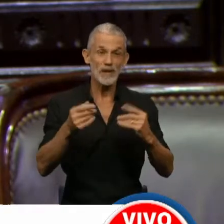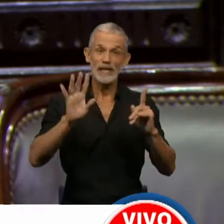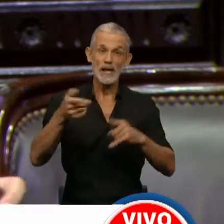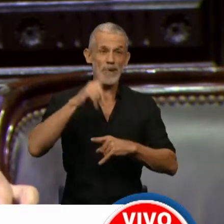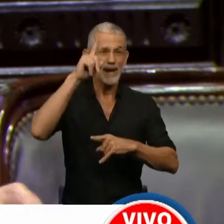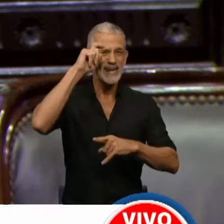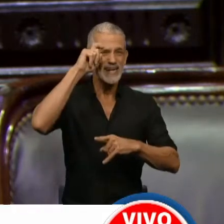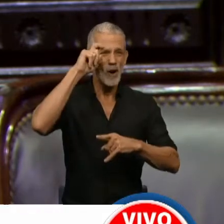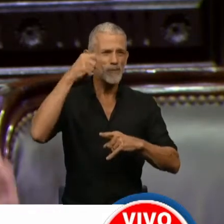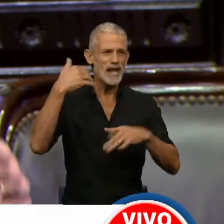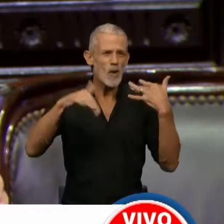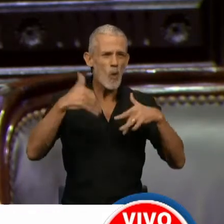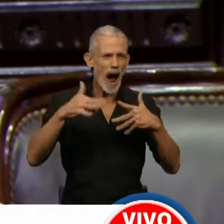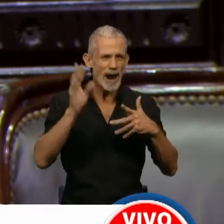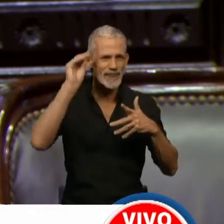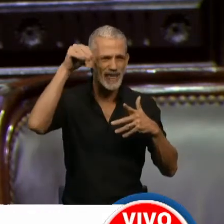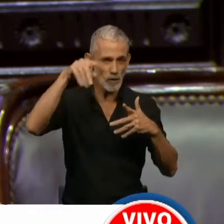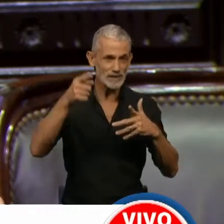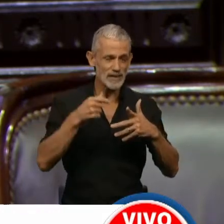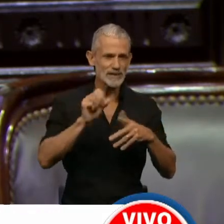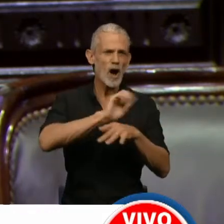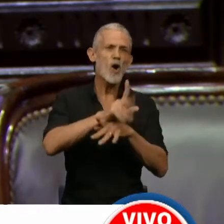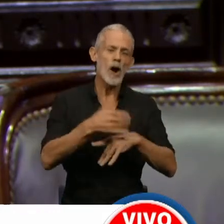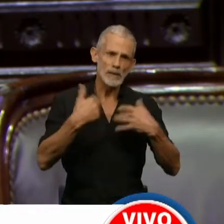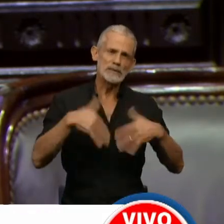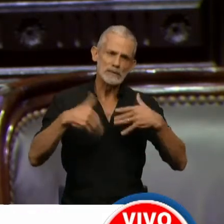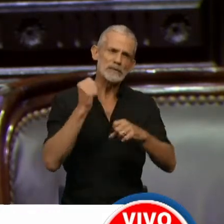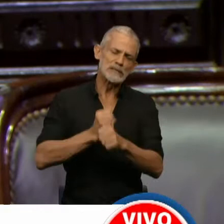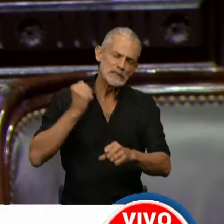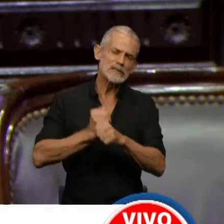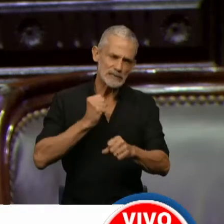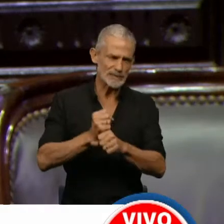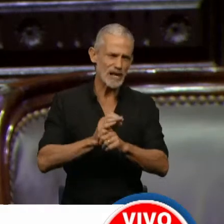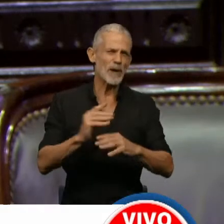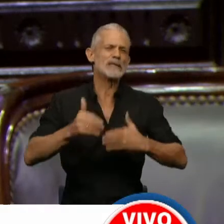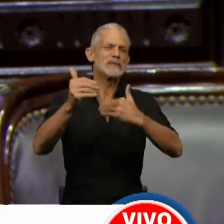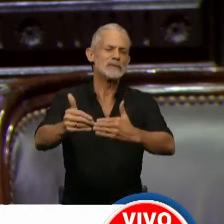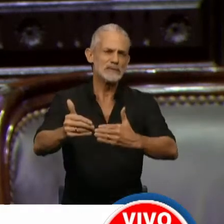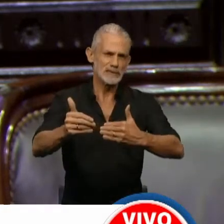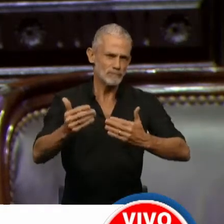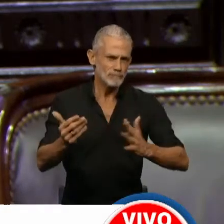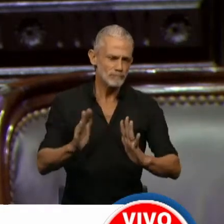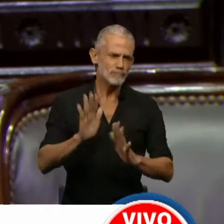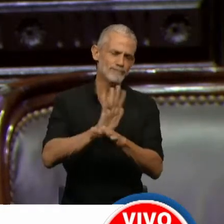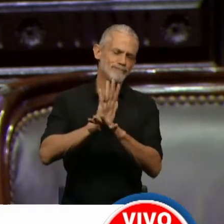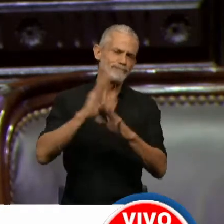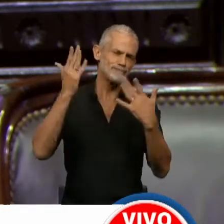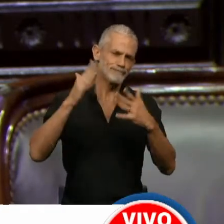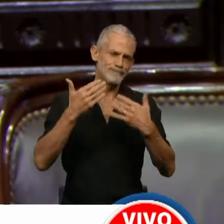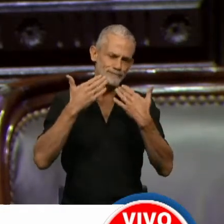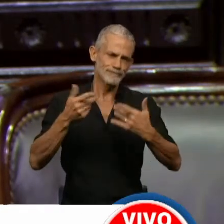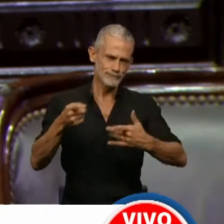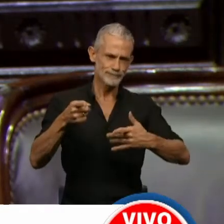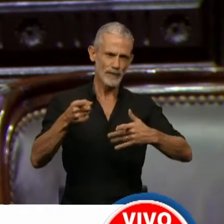salud, aquellos que se cargaron la pandemia al hombro y que se lo siguen haciendo, le vamos a prorrogar porque creo que es un reconocimiento necesario para que